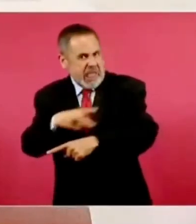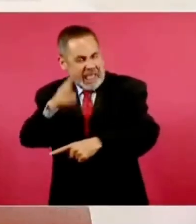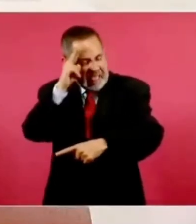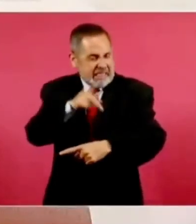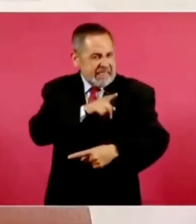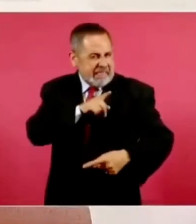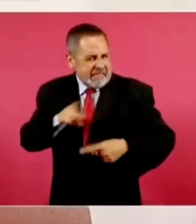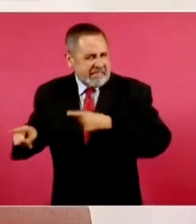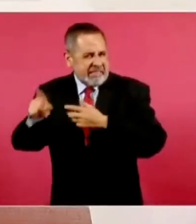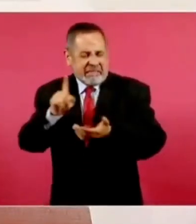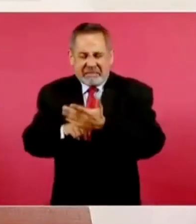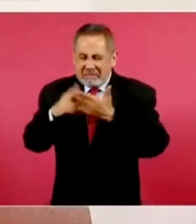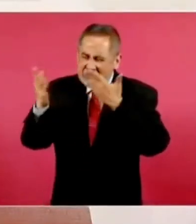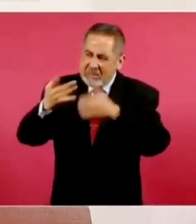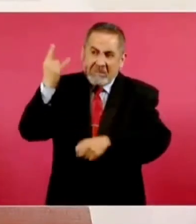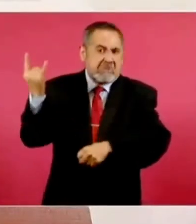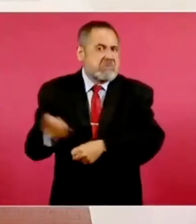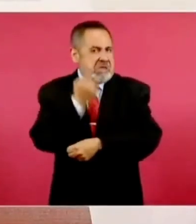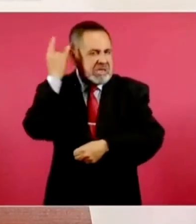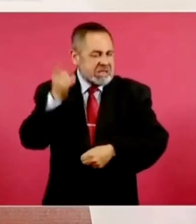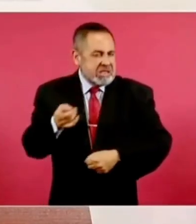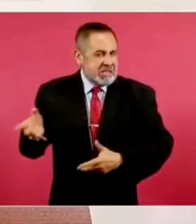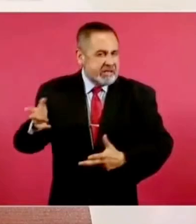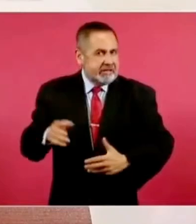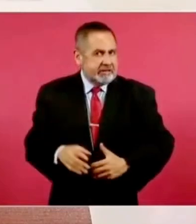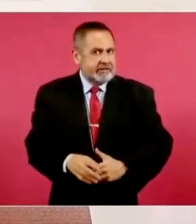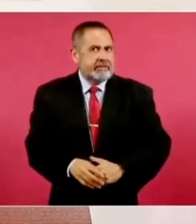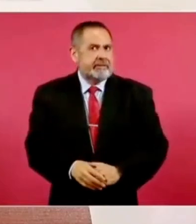ignorantísimo bachiller Costilla,